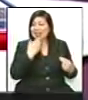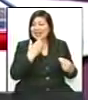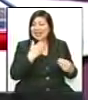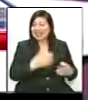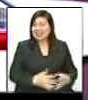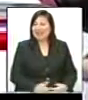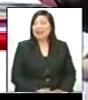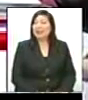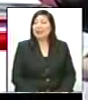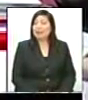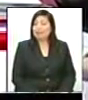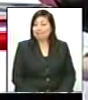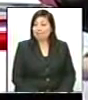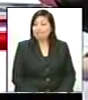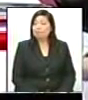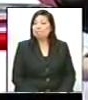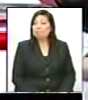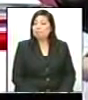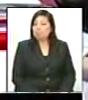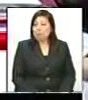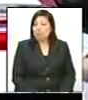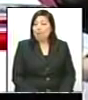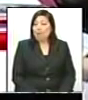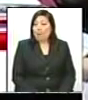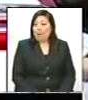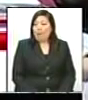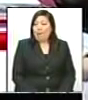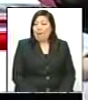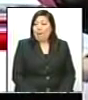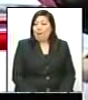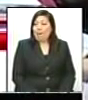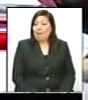presidente. Adelante, doctor Walde.